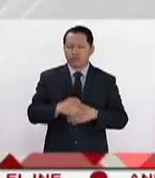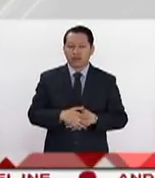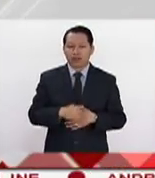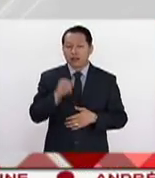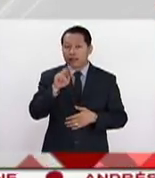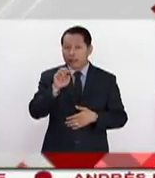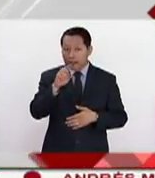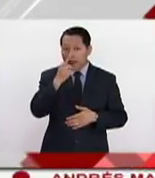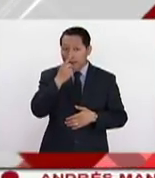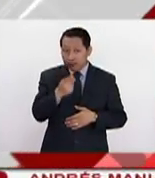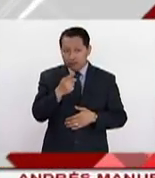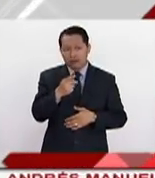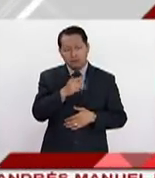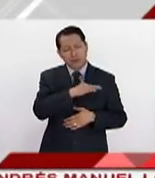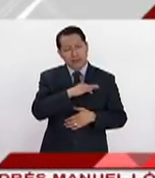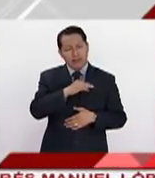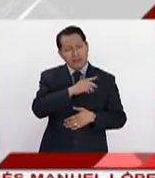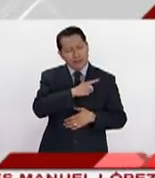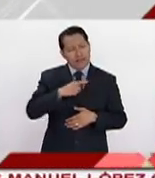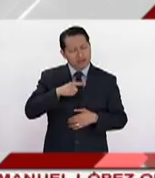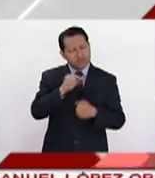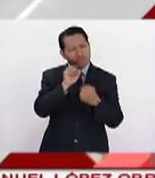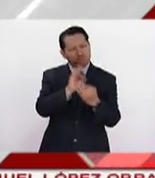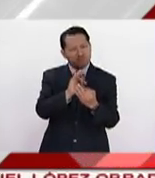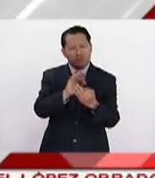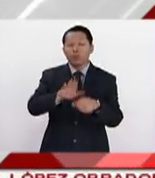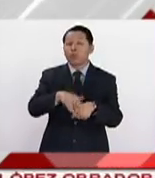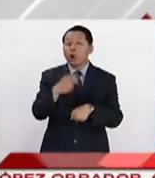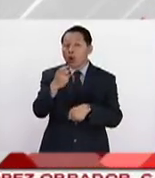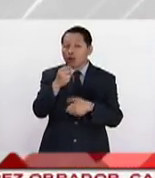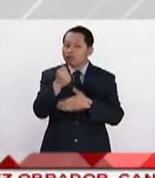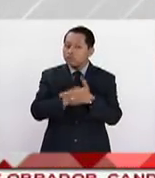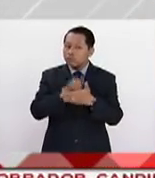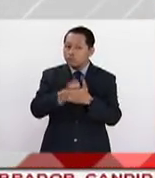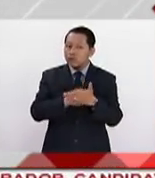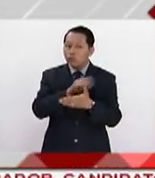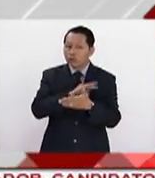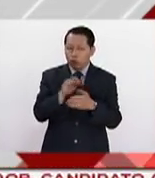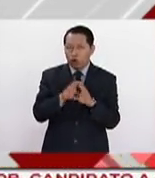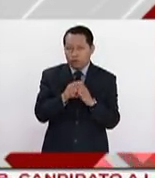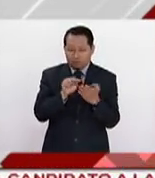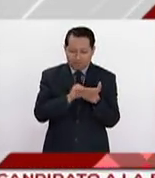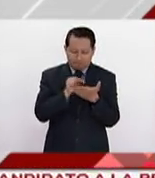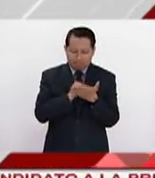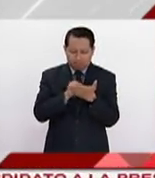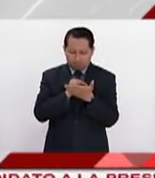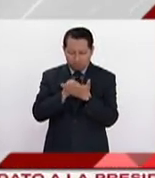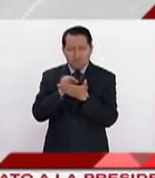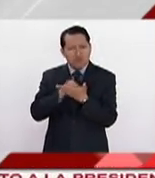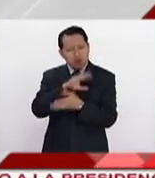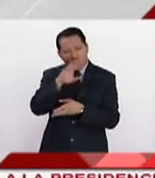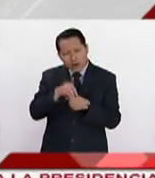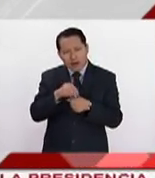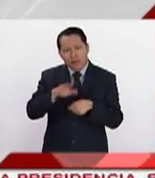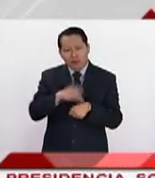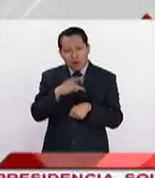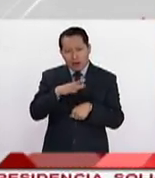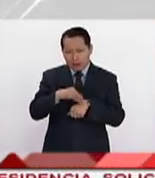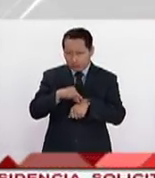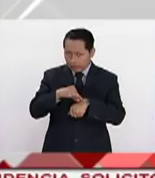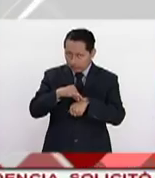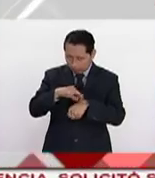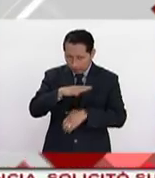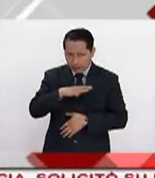INE tiene que salir a dar la cara en esto. Por eso exigiremos el firma por firma, porque firma por firma son de carne y